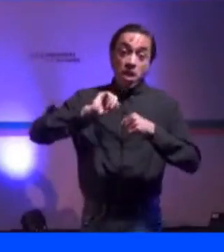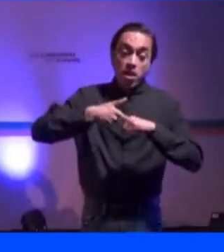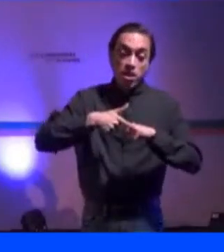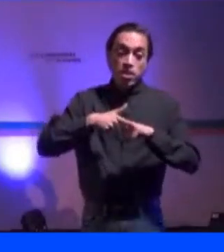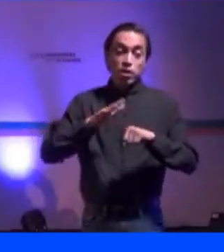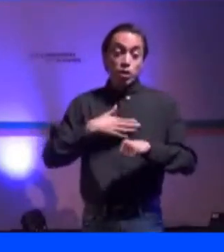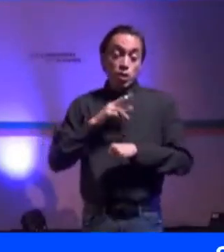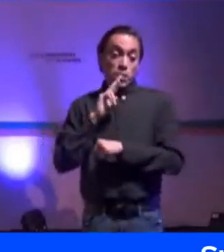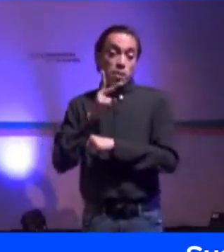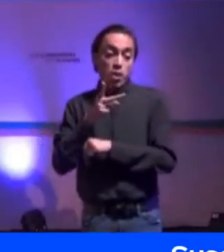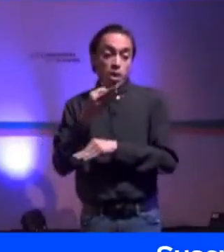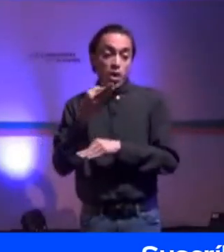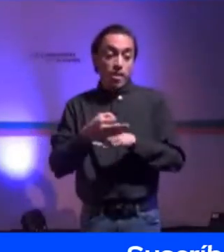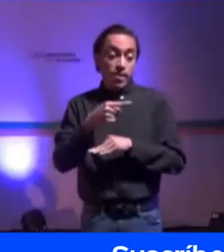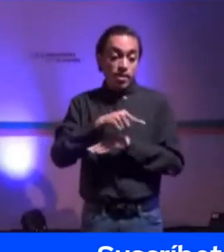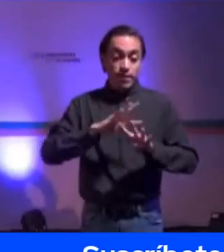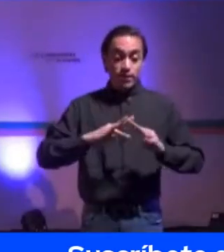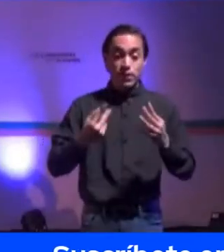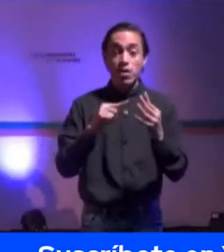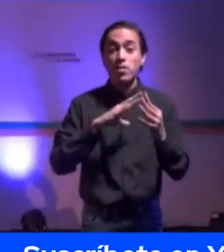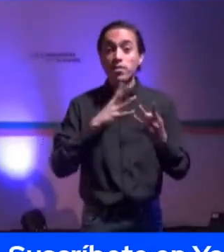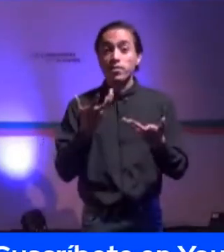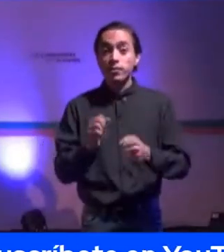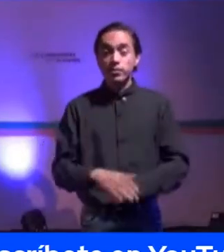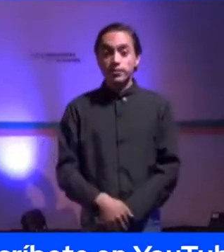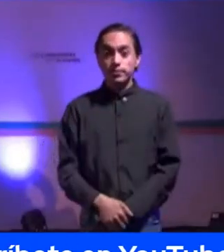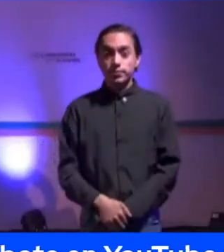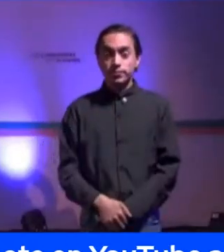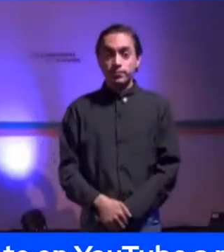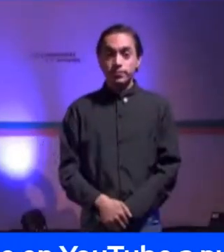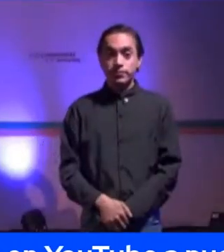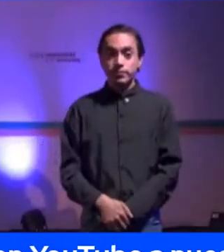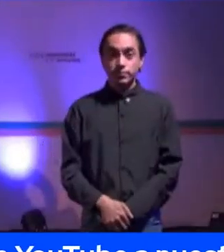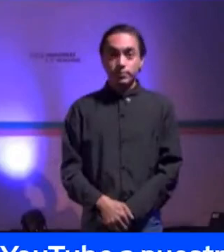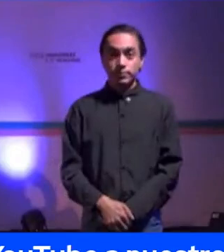estar aquí entre ustedes a estar